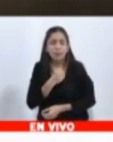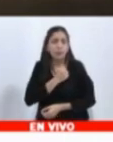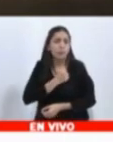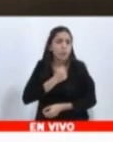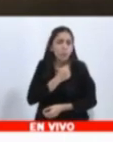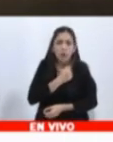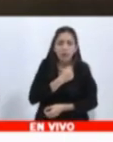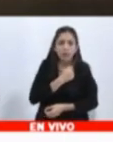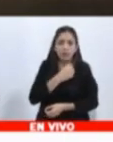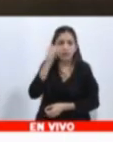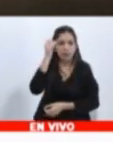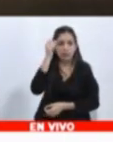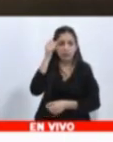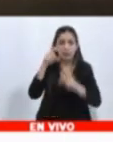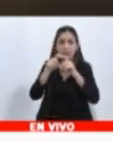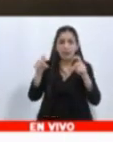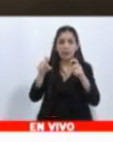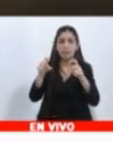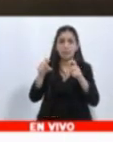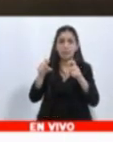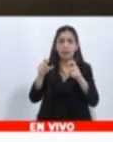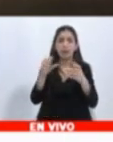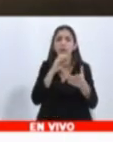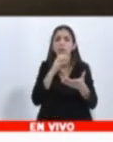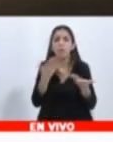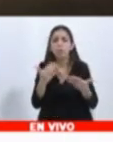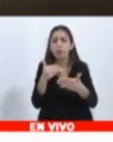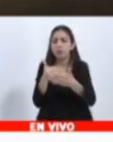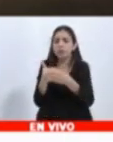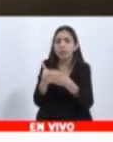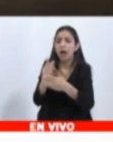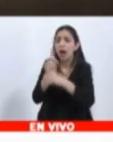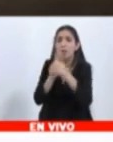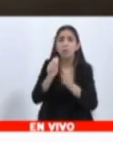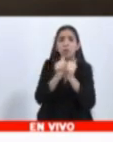que por más que me duela en el alma por la cercanía